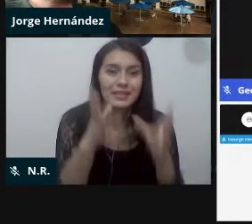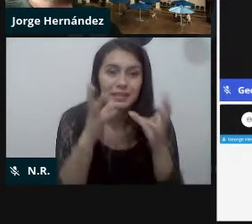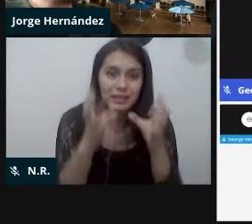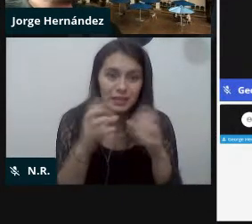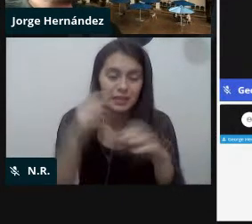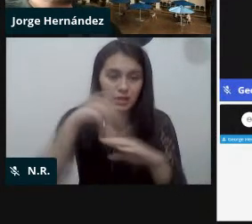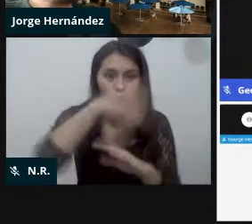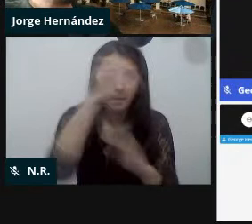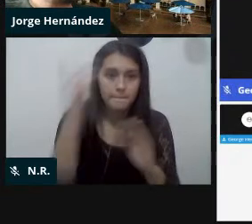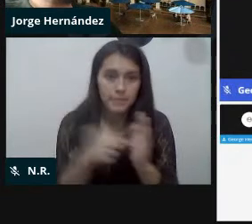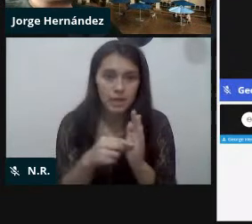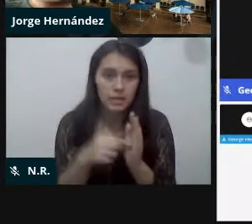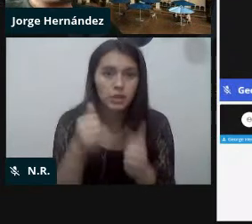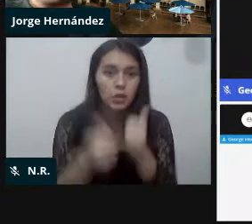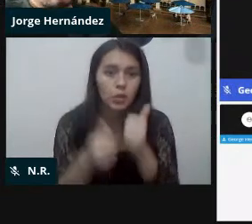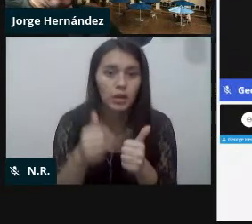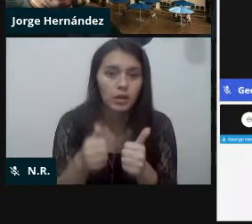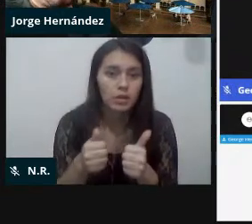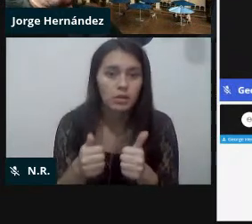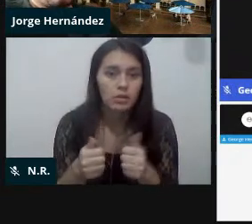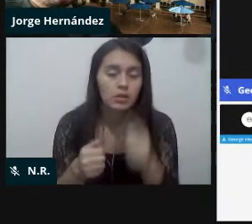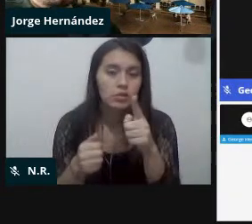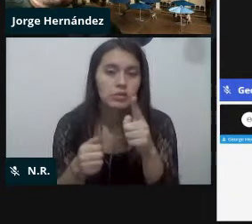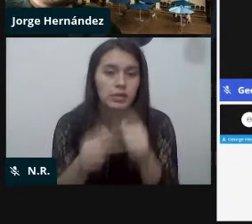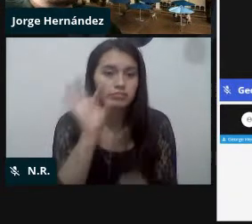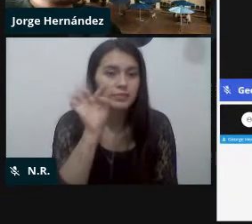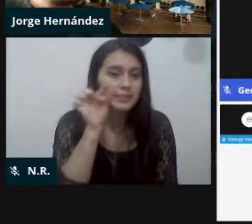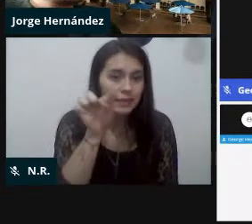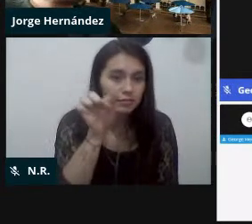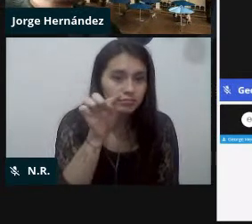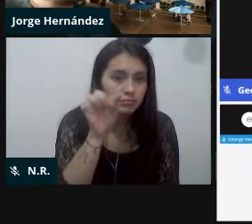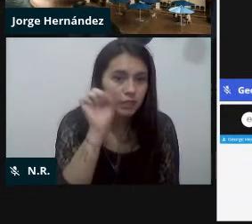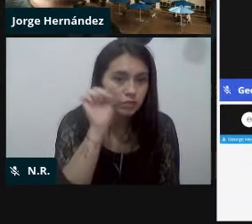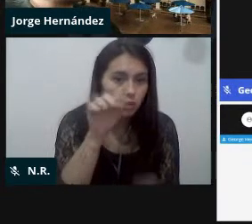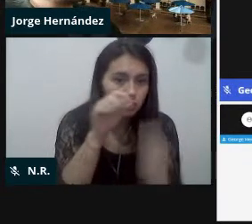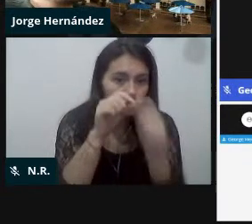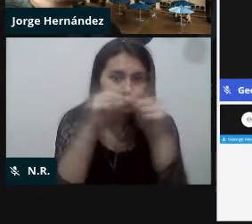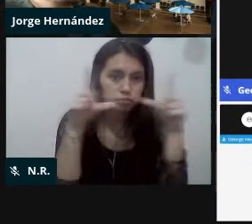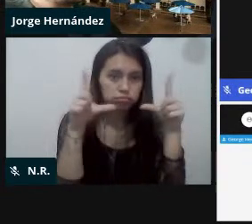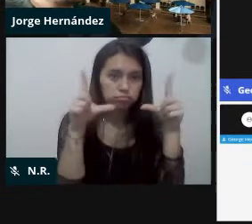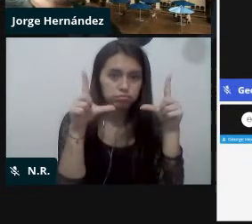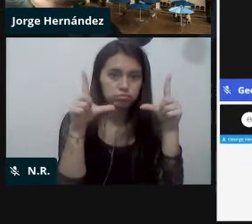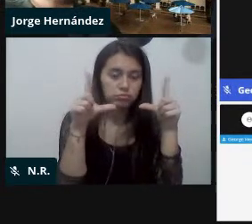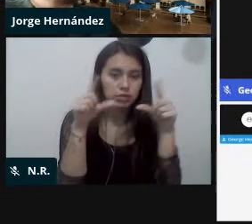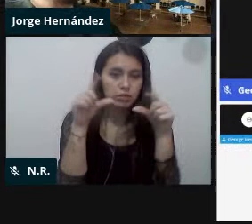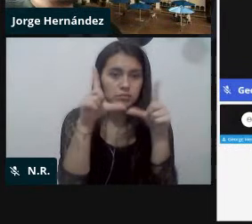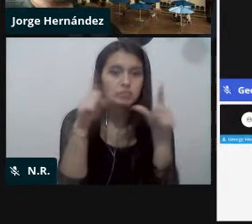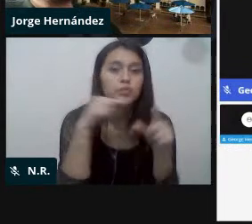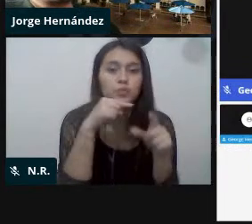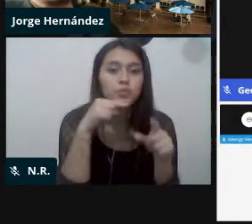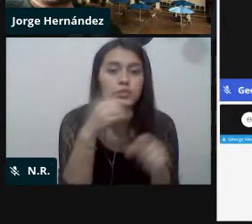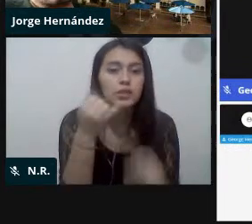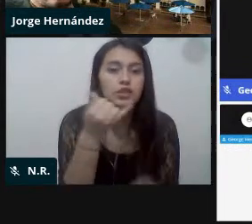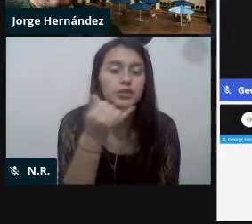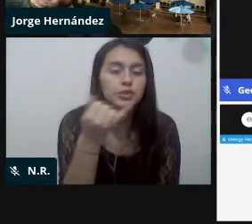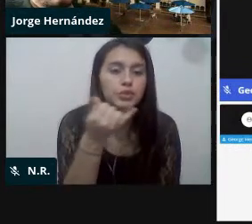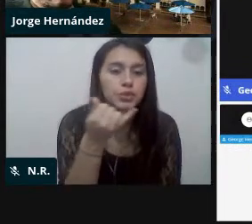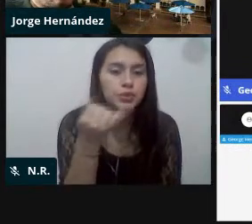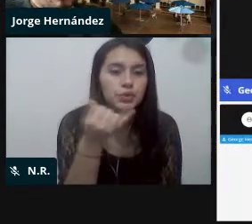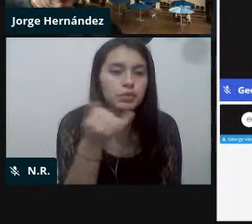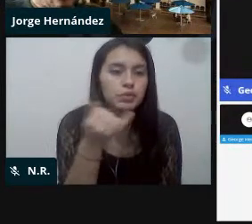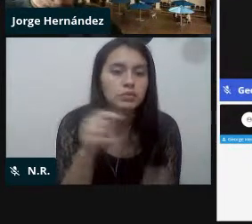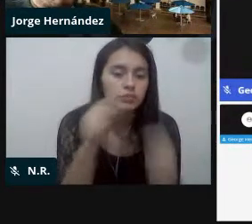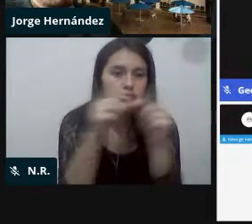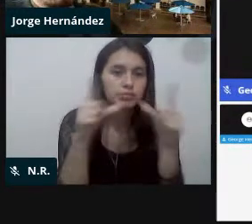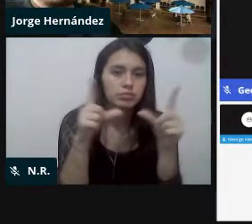pantalla, lo que deben hacer es seleccionar el recuadro de la pantalla que quieren compartir y le van a decir, en tal caso de que quieran pasar